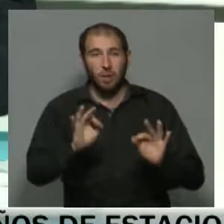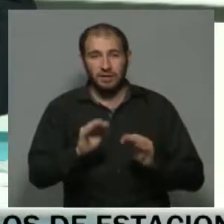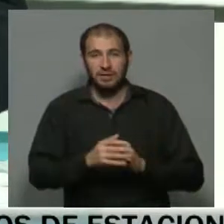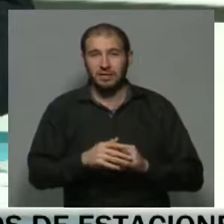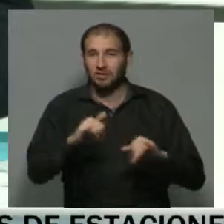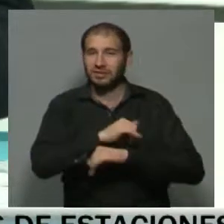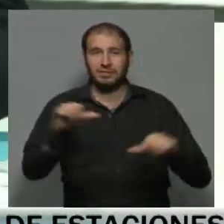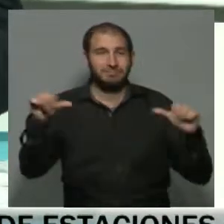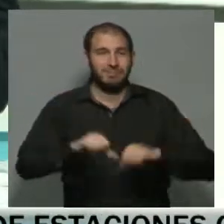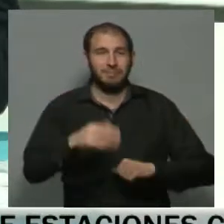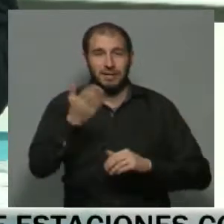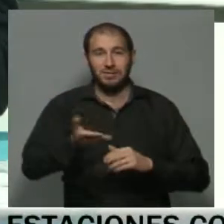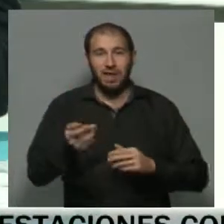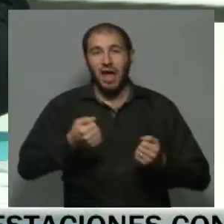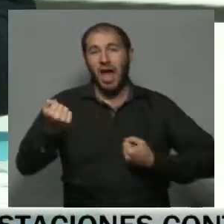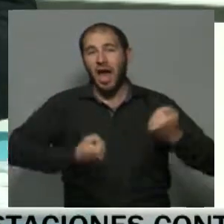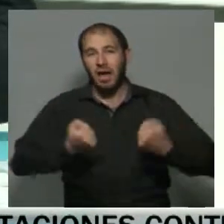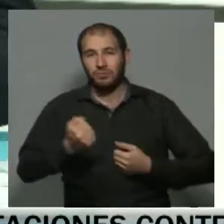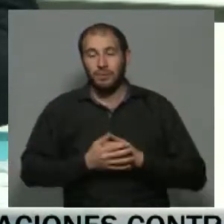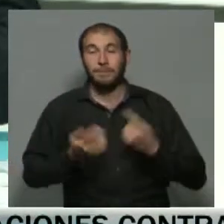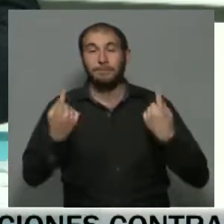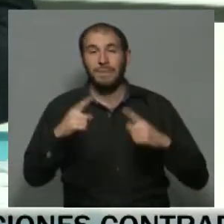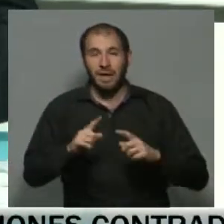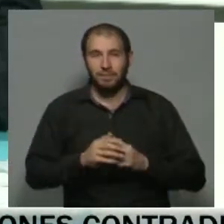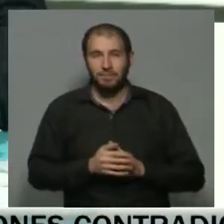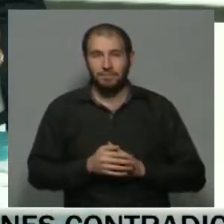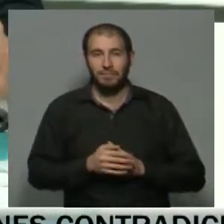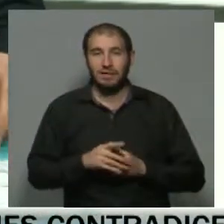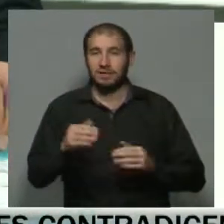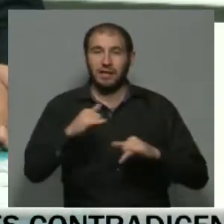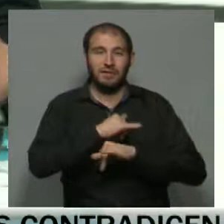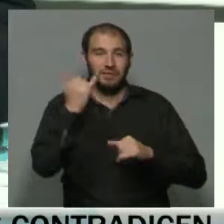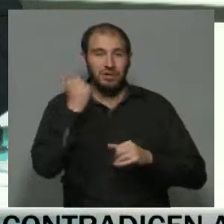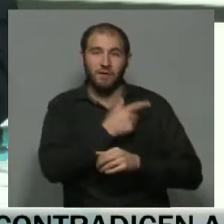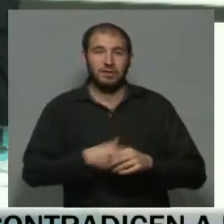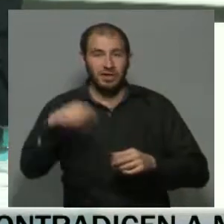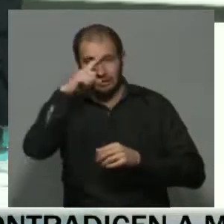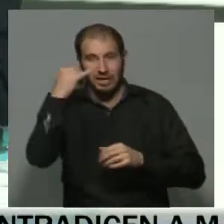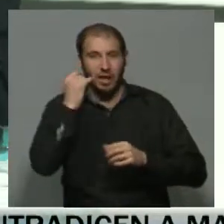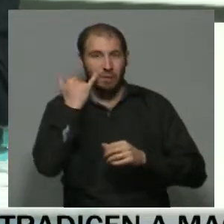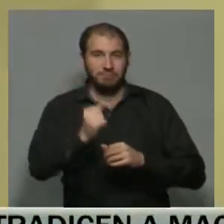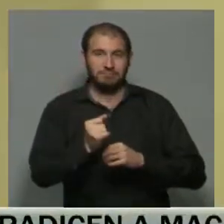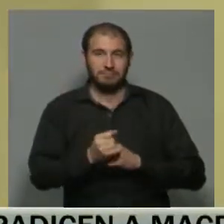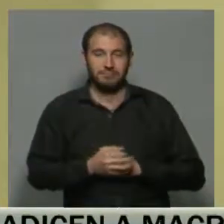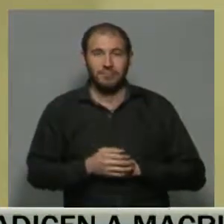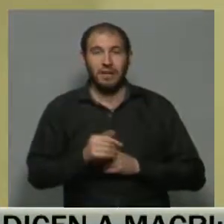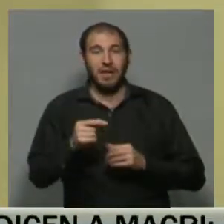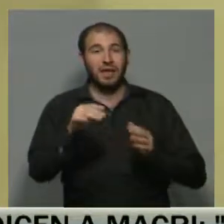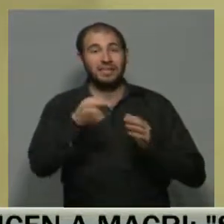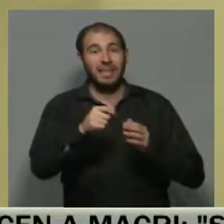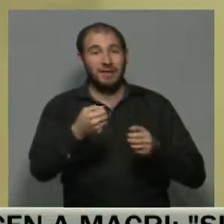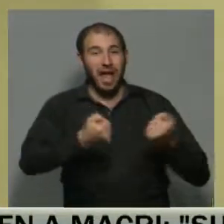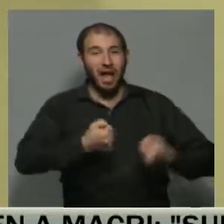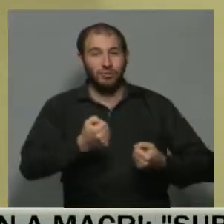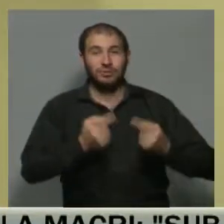mala noticia para los que normalmente andan en auto, pero estaba ya estipulado por el gobierno nacional este aumento. Bien, y ahí trajiste las llavecitas del